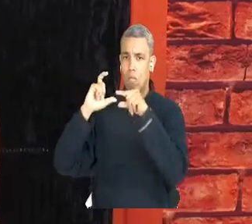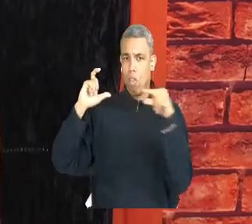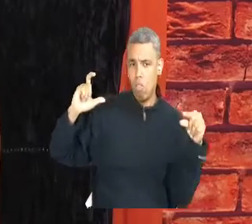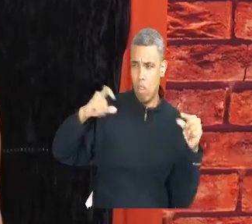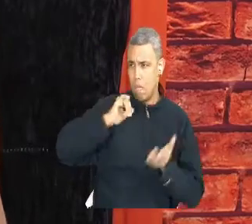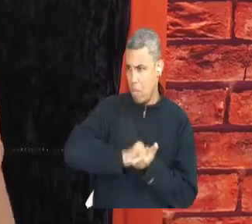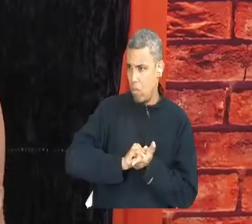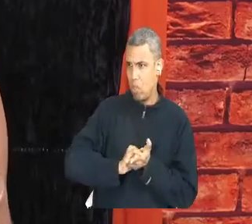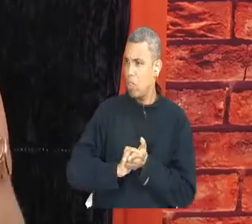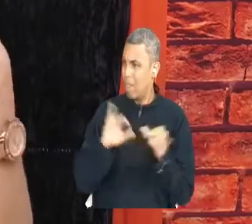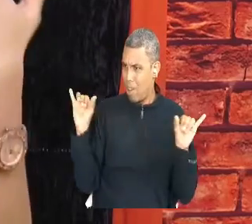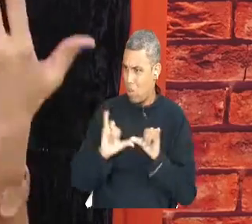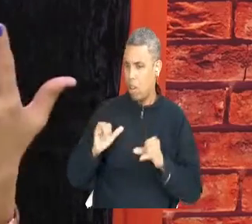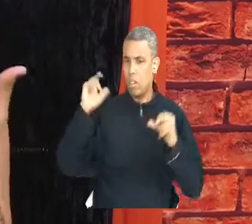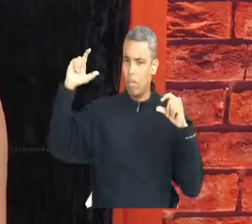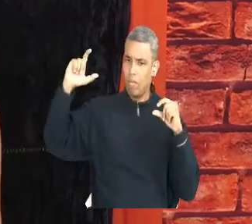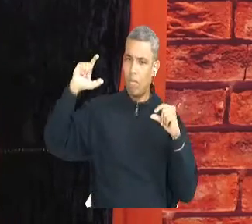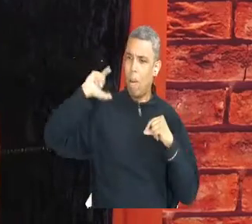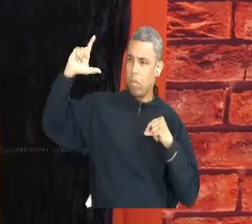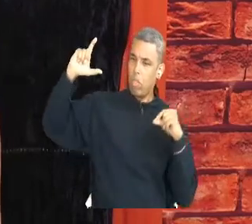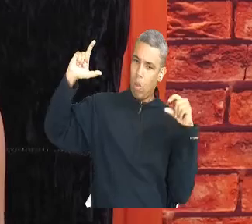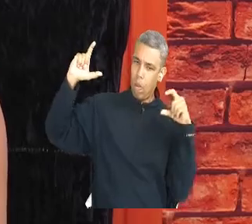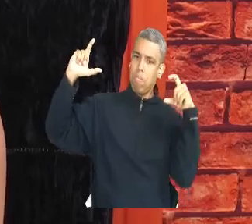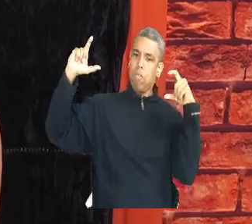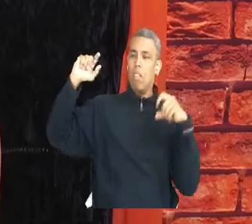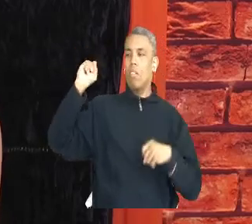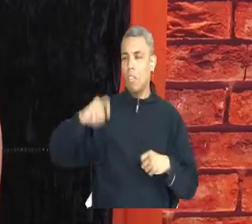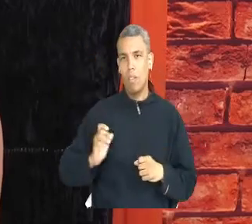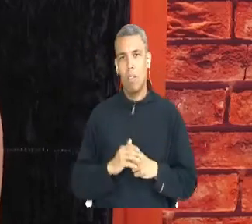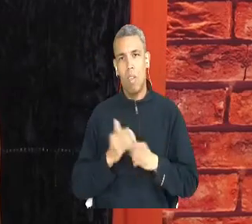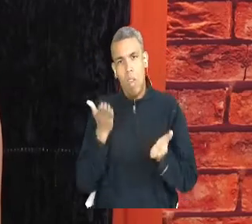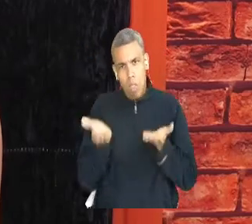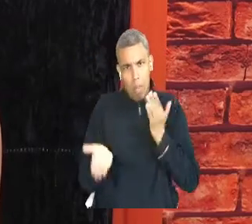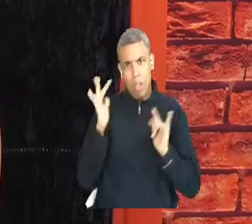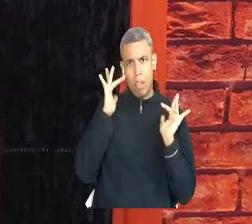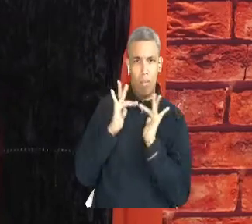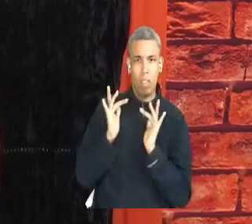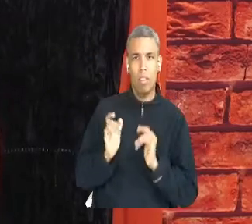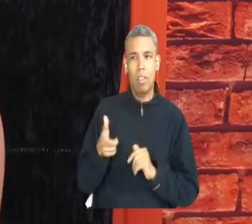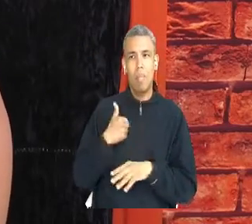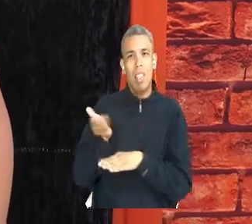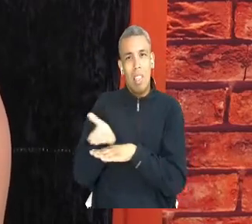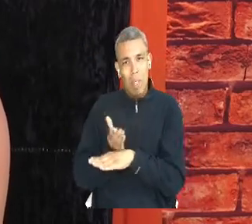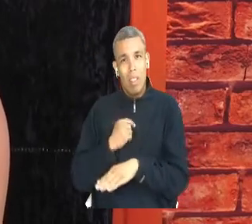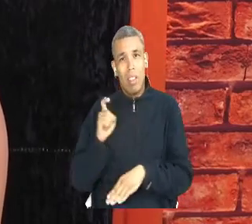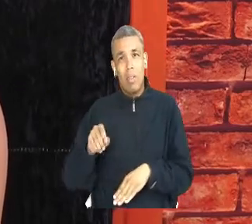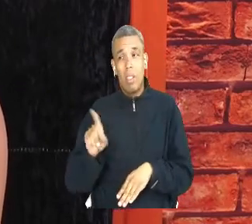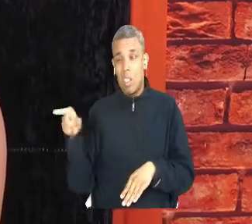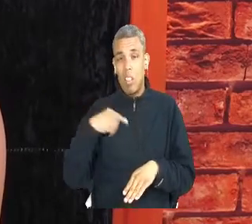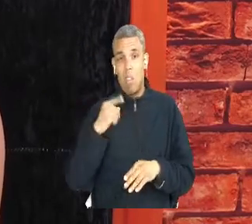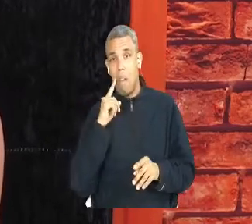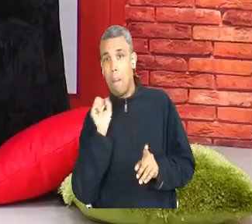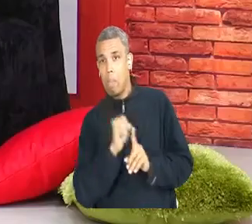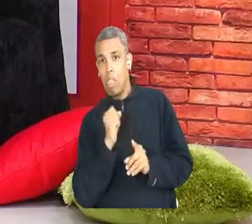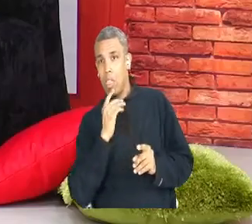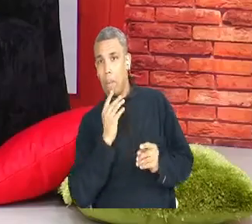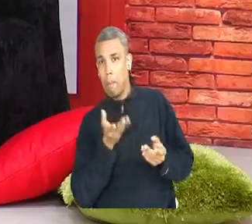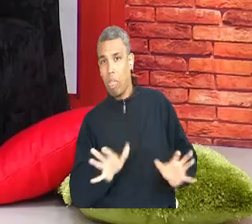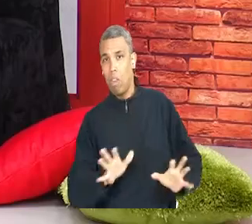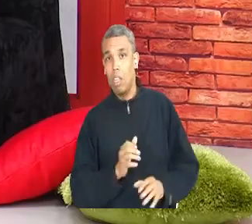en este caso regule la cuota y aumente la cuenta de acuerdo a los ingresos que a la fecha tiene el papá de los menores bueno